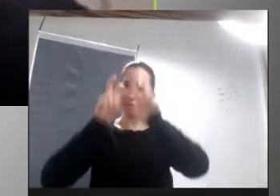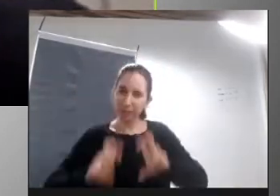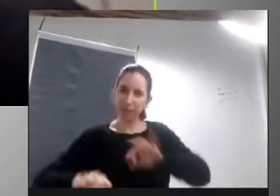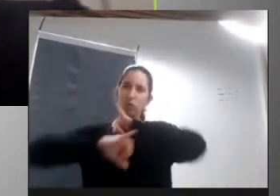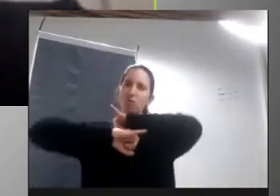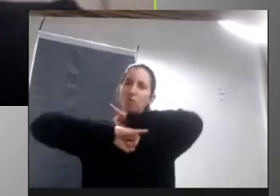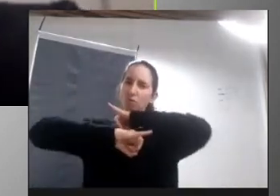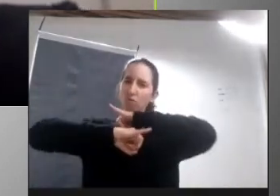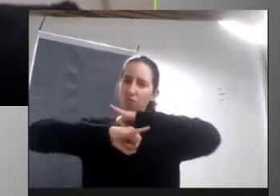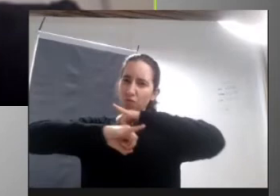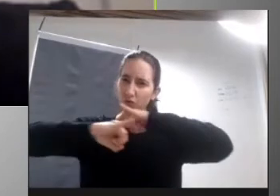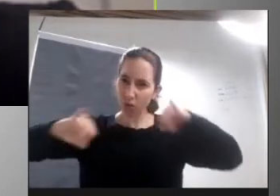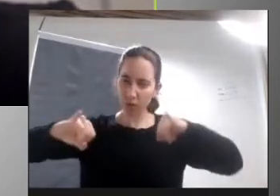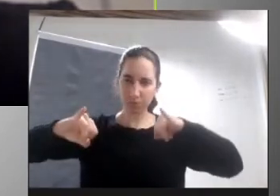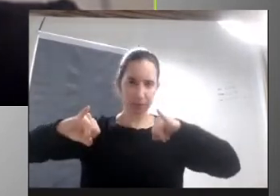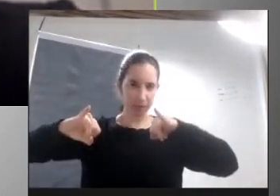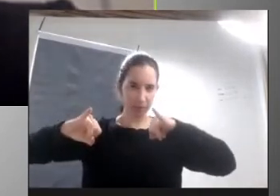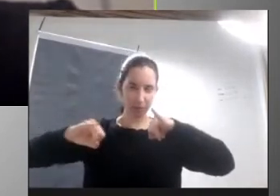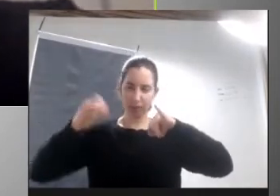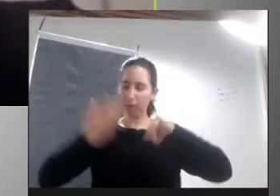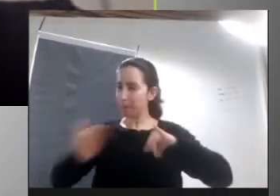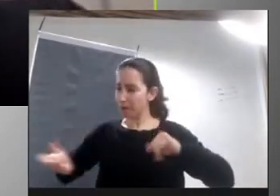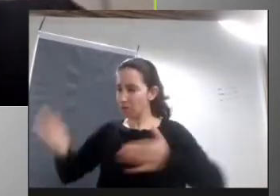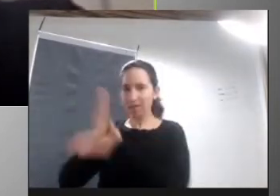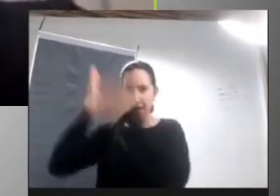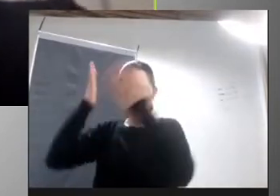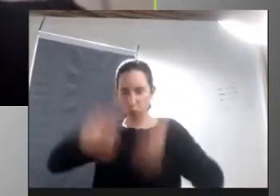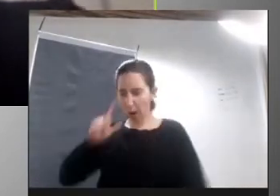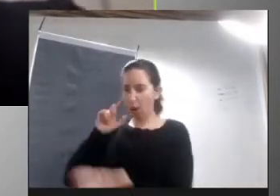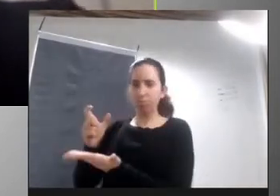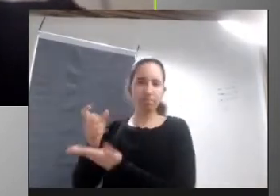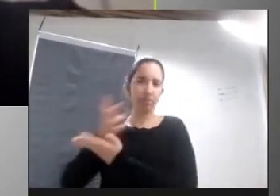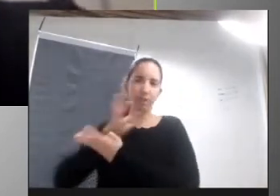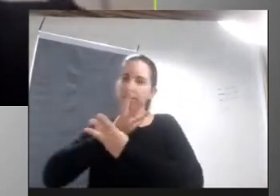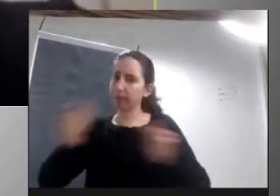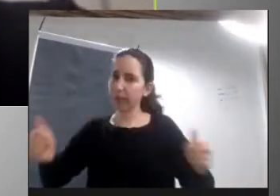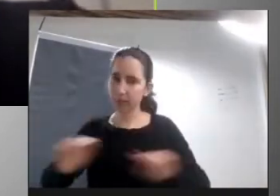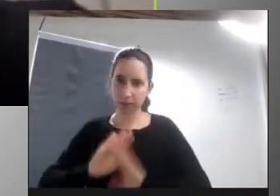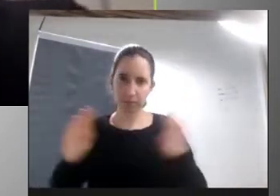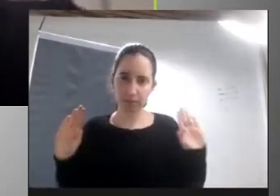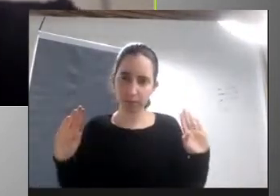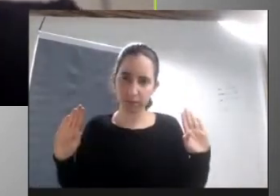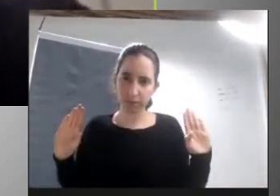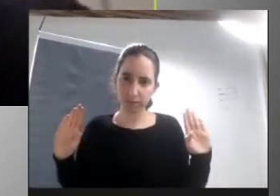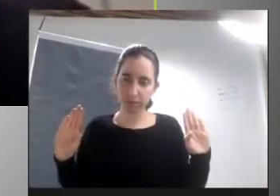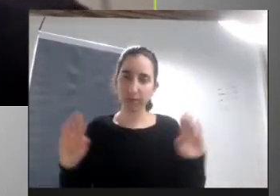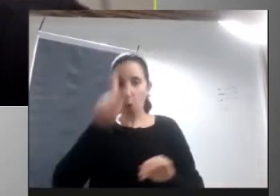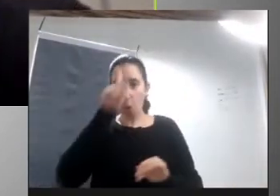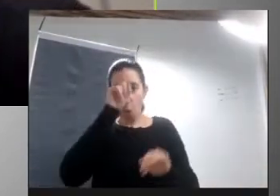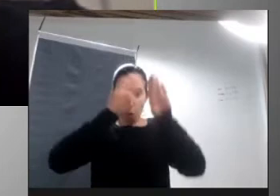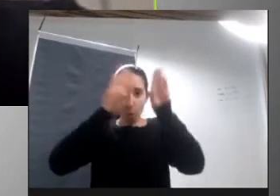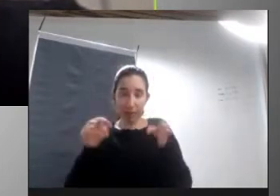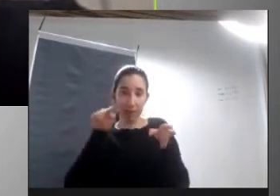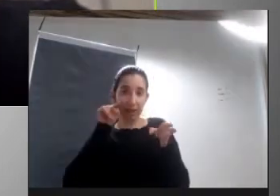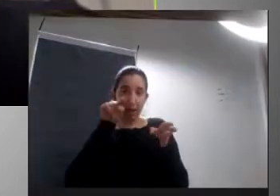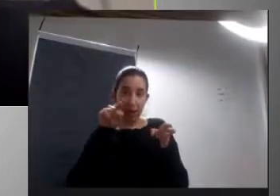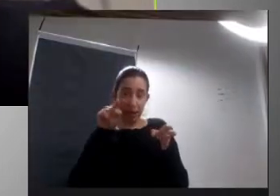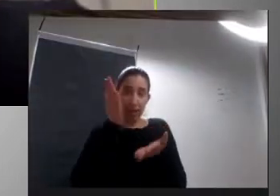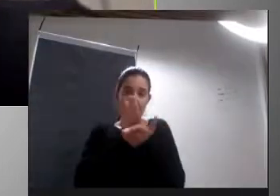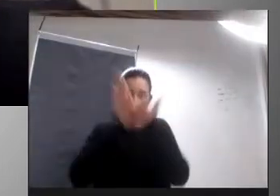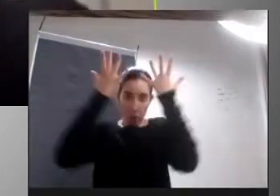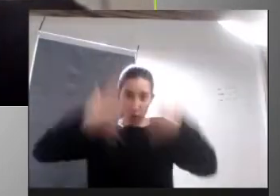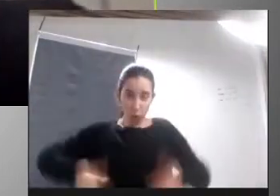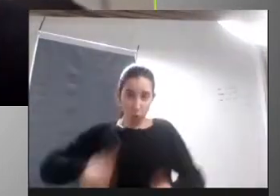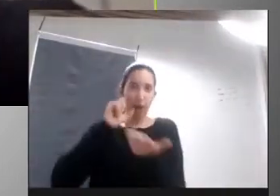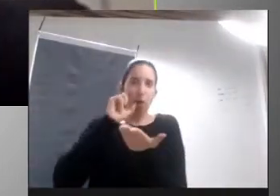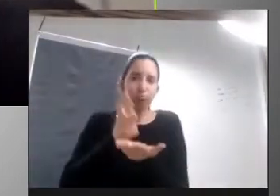información, digamos, y el cese de violaciones a los derechos humanos en espacios hospitalarios, incluyendo esos espacios de